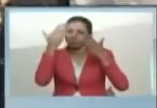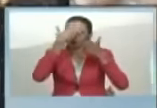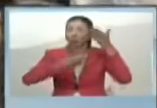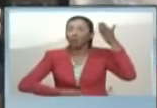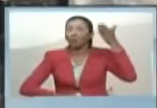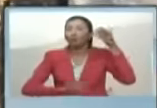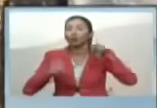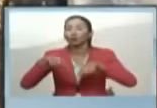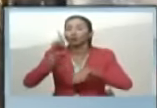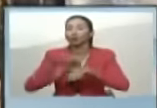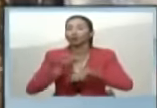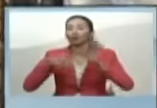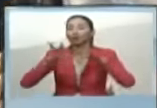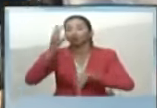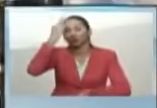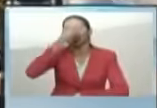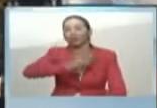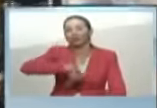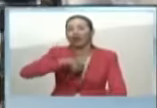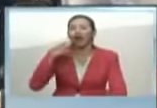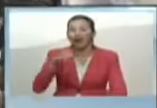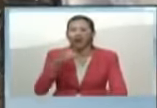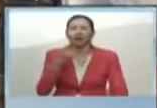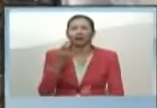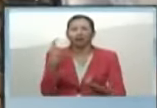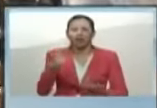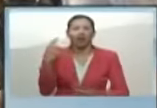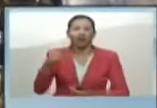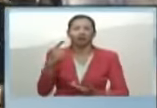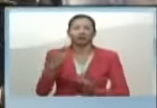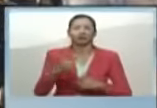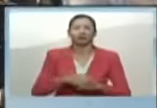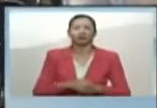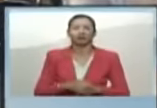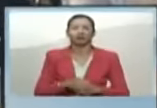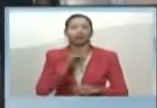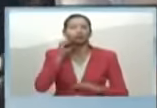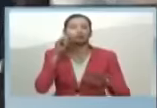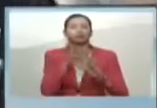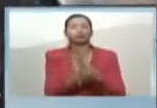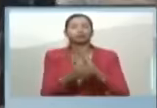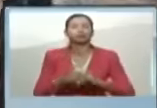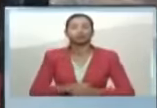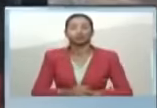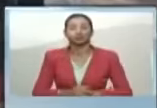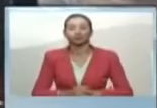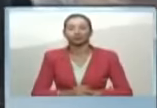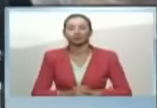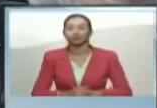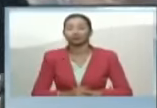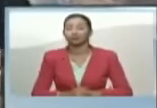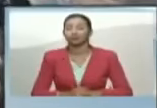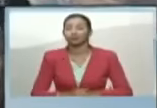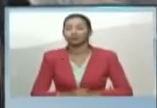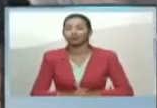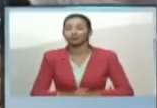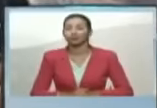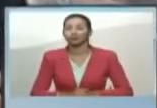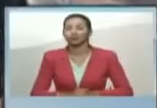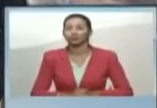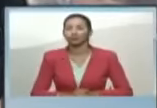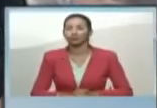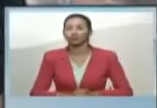los 12 consejos presidenciales. Me refiero a que el gran enemigo de